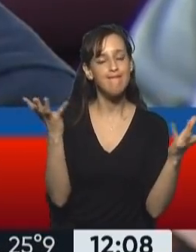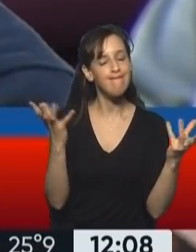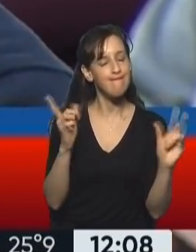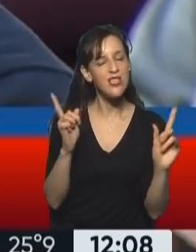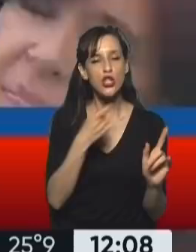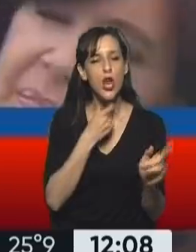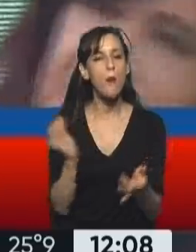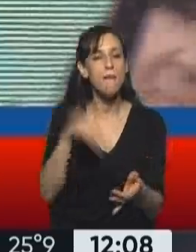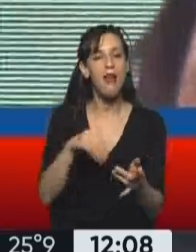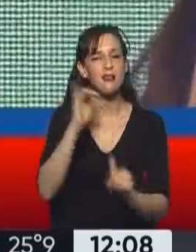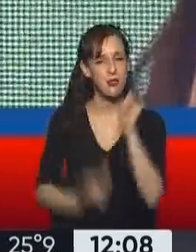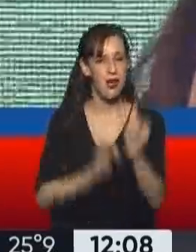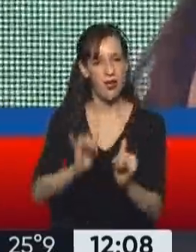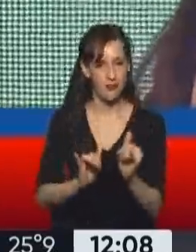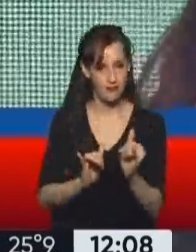Nosotros,